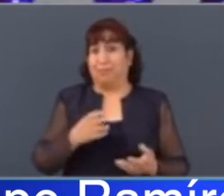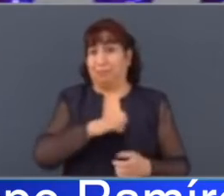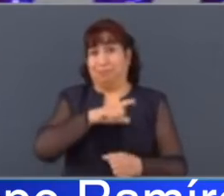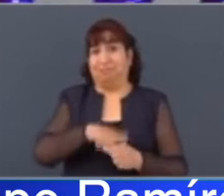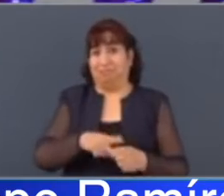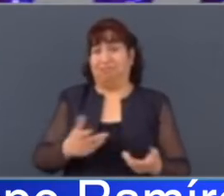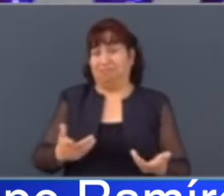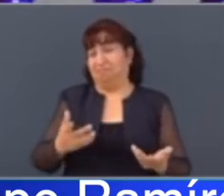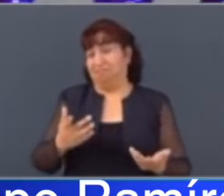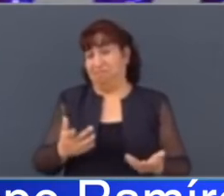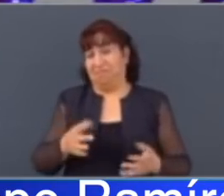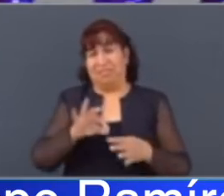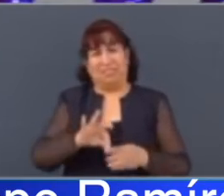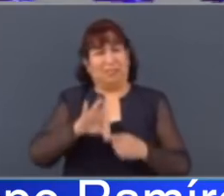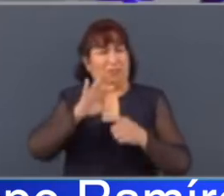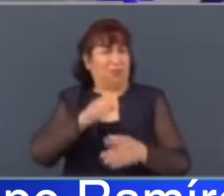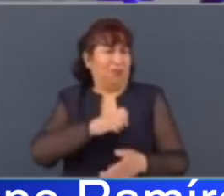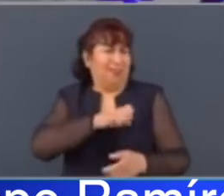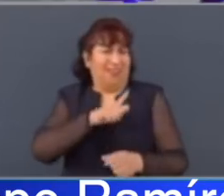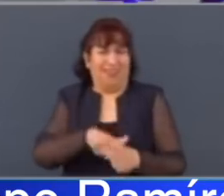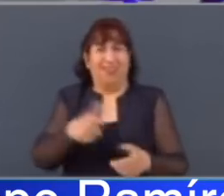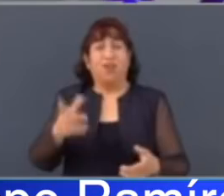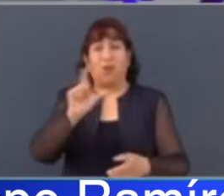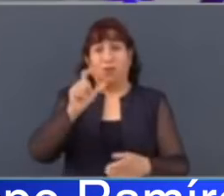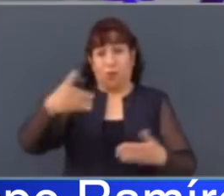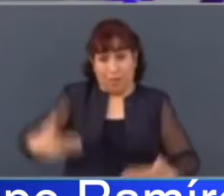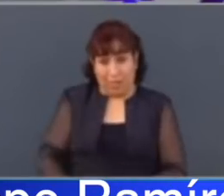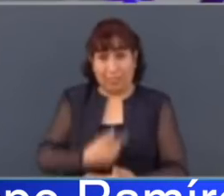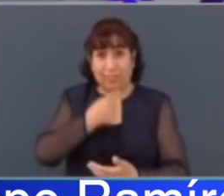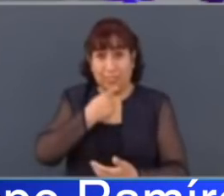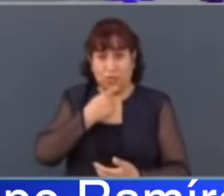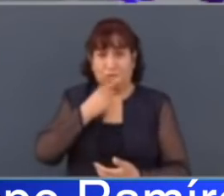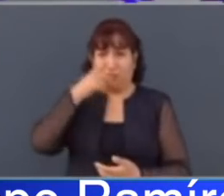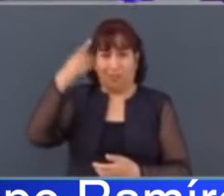excepcional. Dicen los asiáticos, cuando nacen los niños,